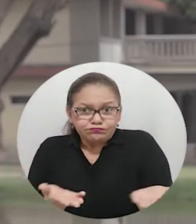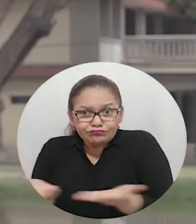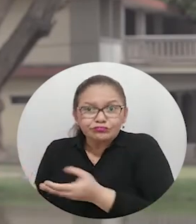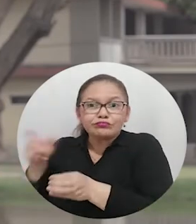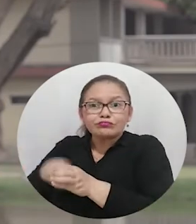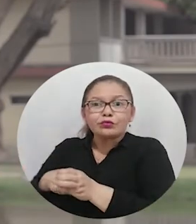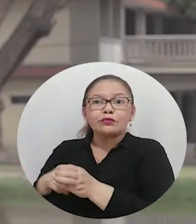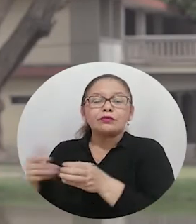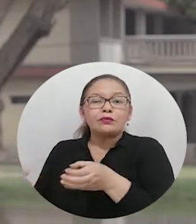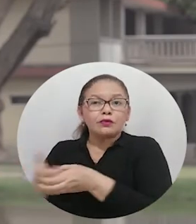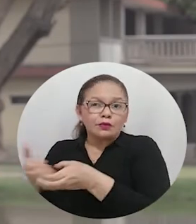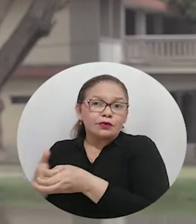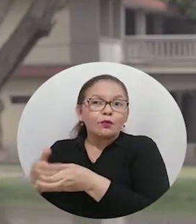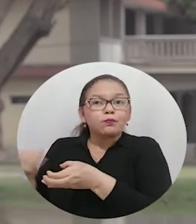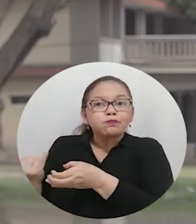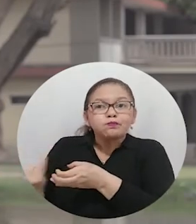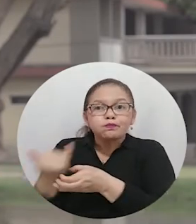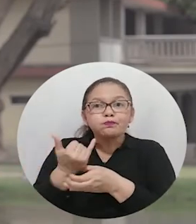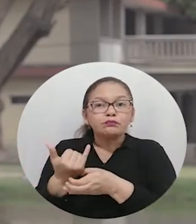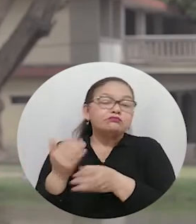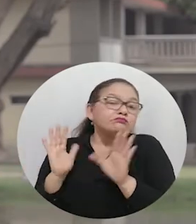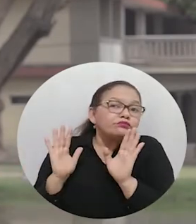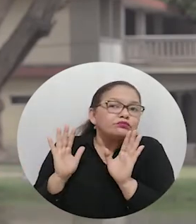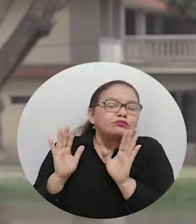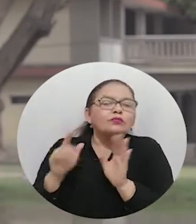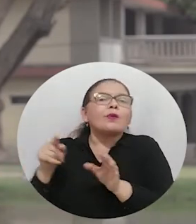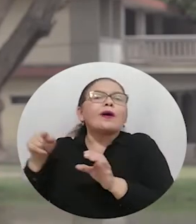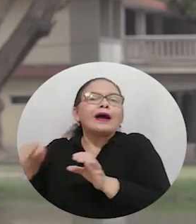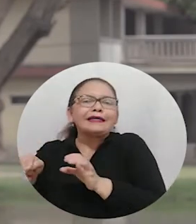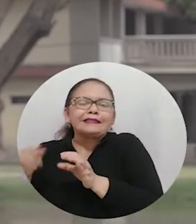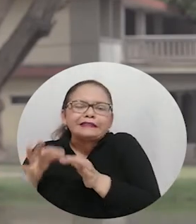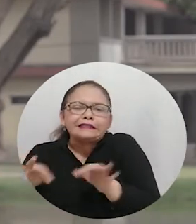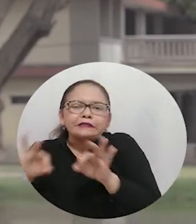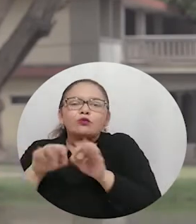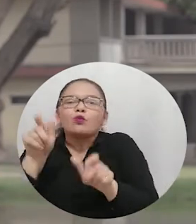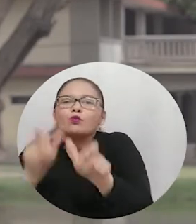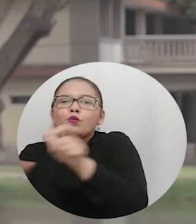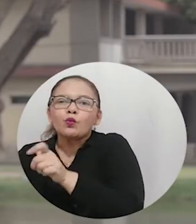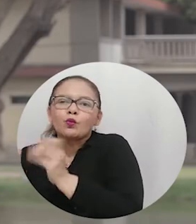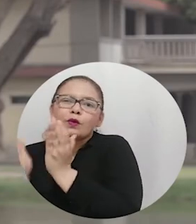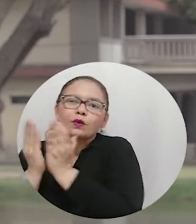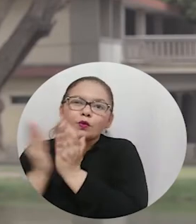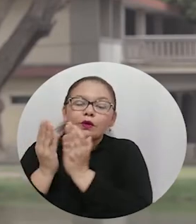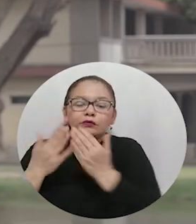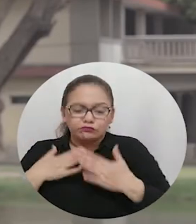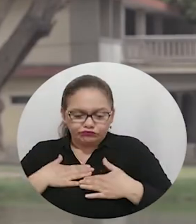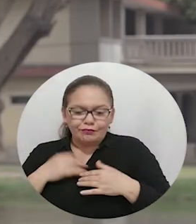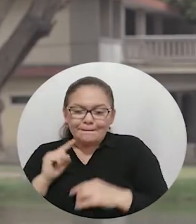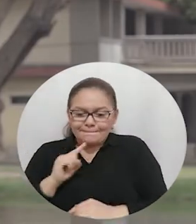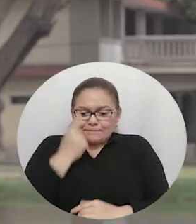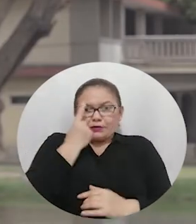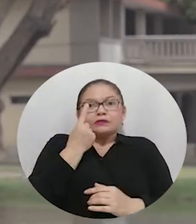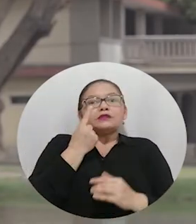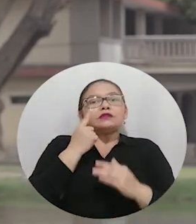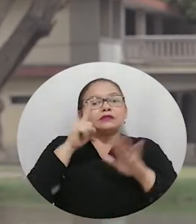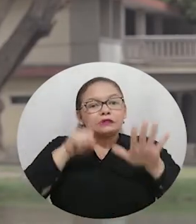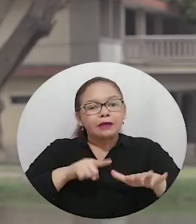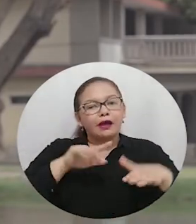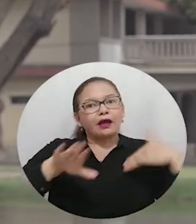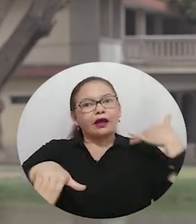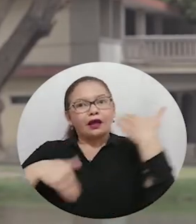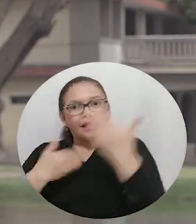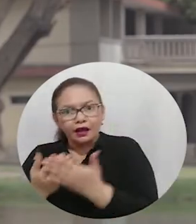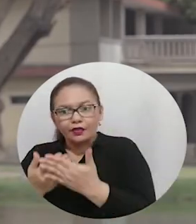ESIS debido a lo que supone una asociación estudiantil para nuestro programa. Desde primer semestre hasta último